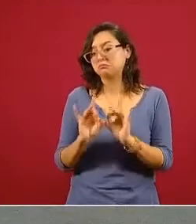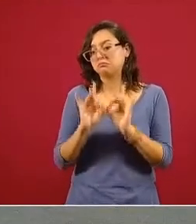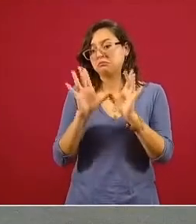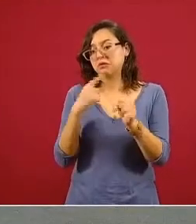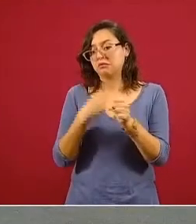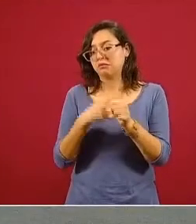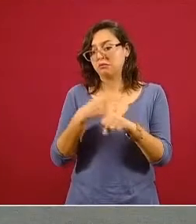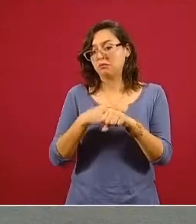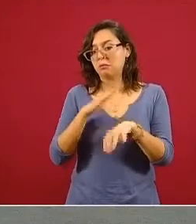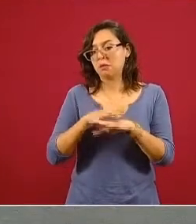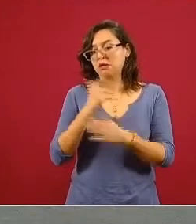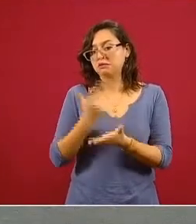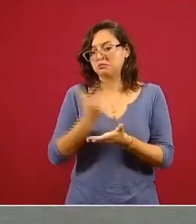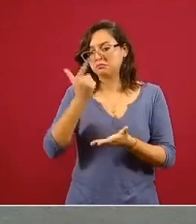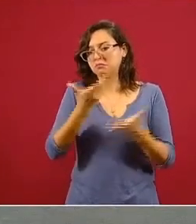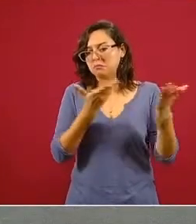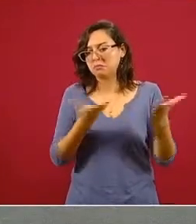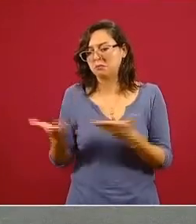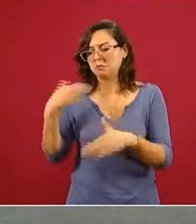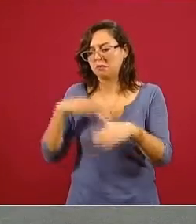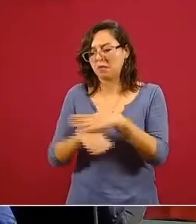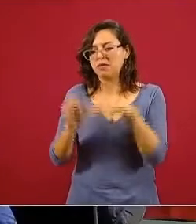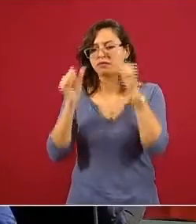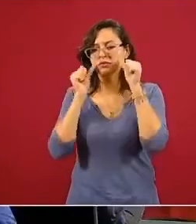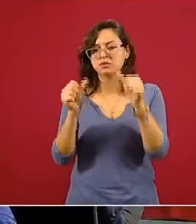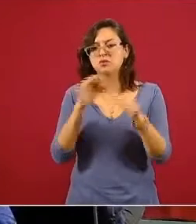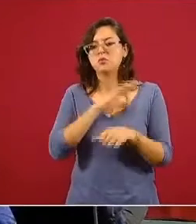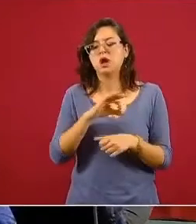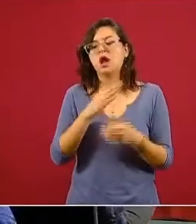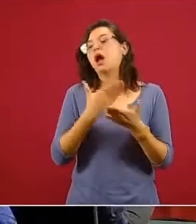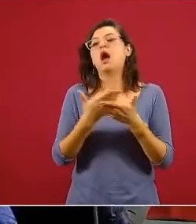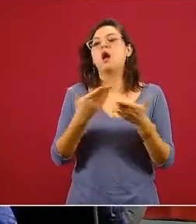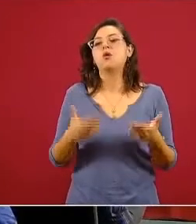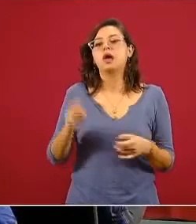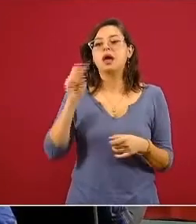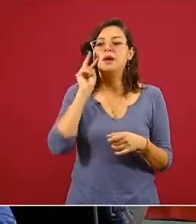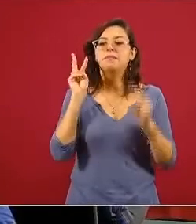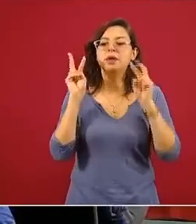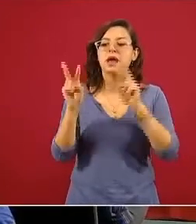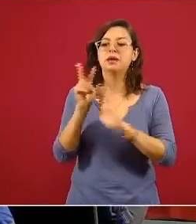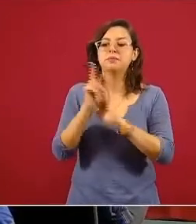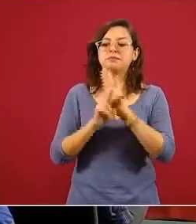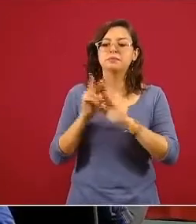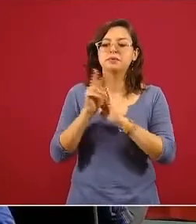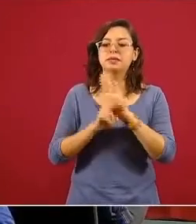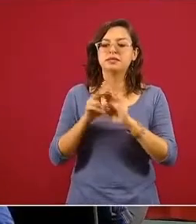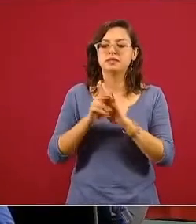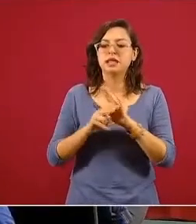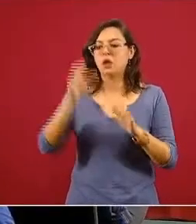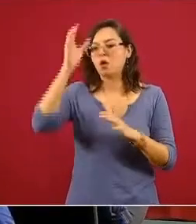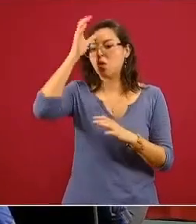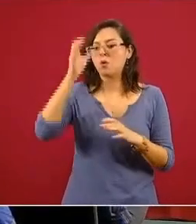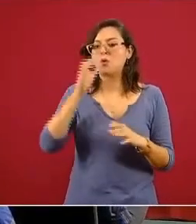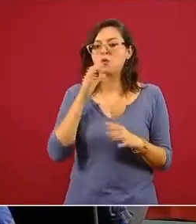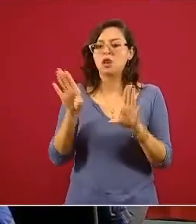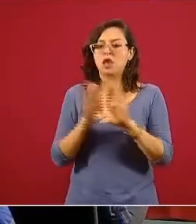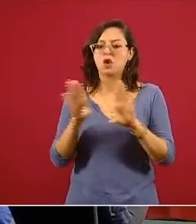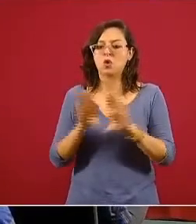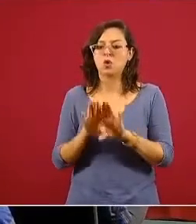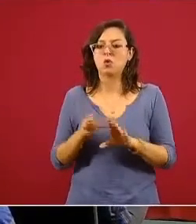a estos pacientes. Veamos la animación de todos los municipios ahora de Coahuila. Empezamos en la semana